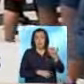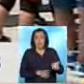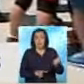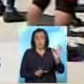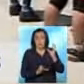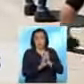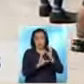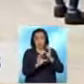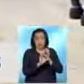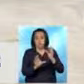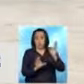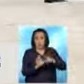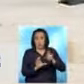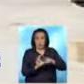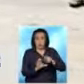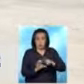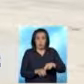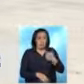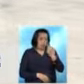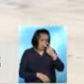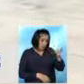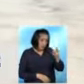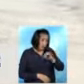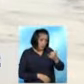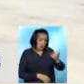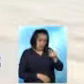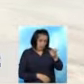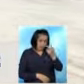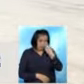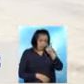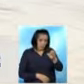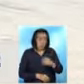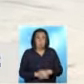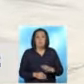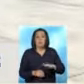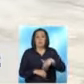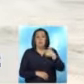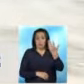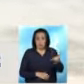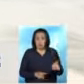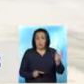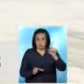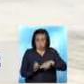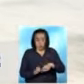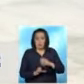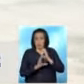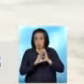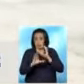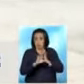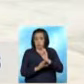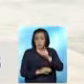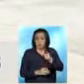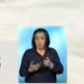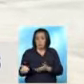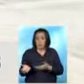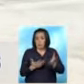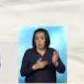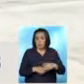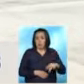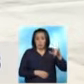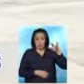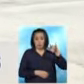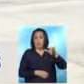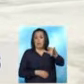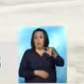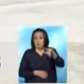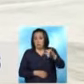que están hacia nuestra izquierda, que vemos ahí. Luego de abordar estos buses, es que son trasladados a los aviones,